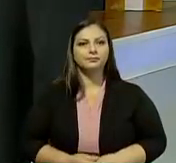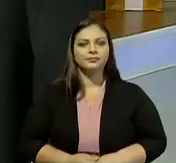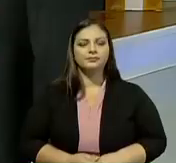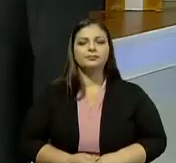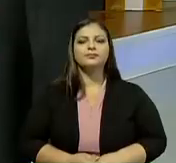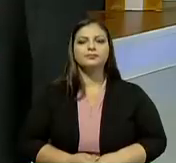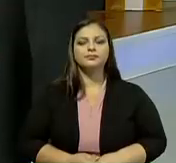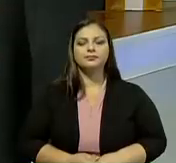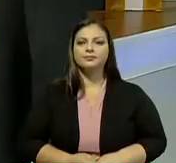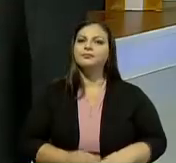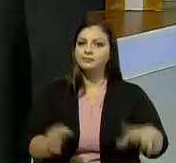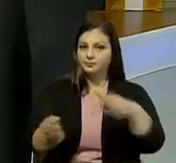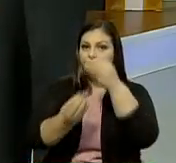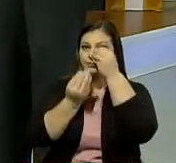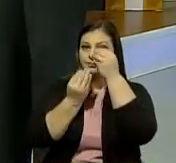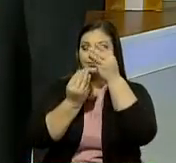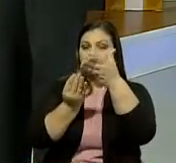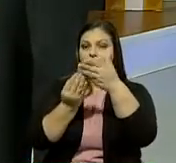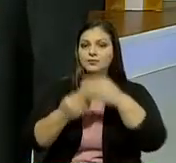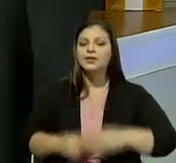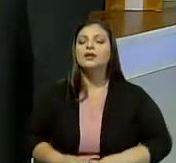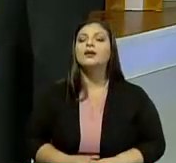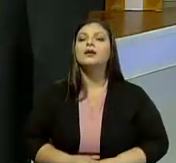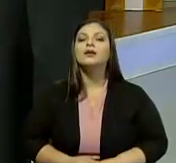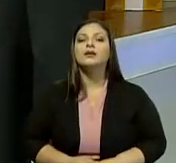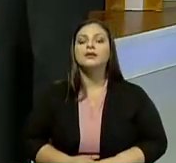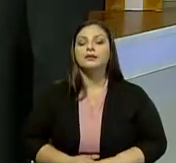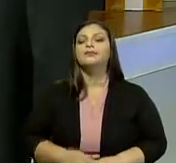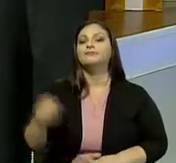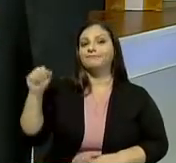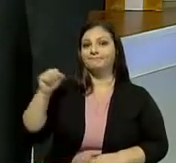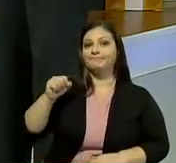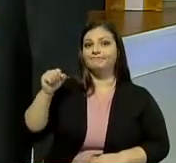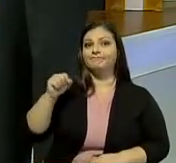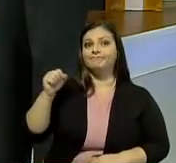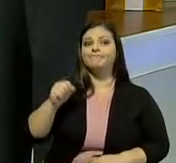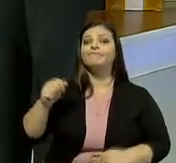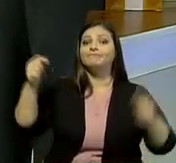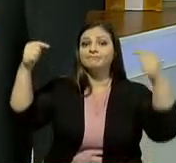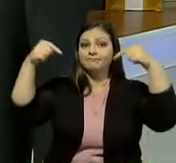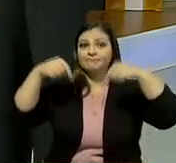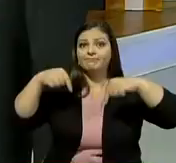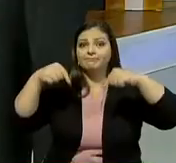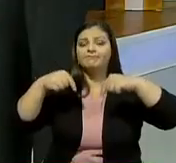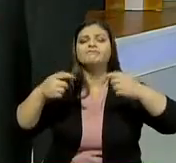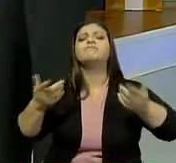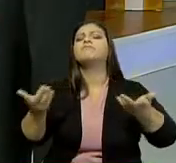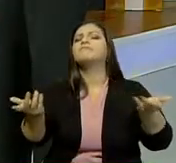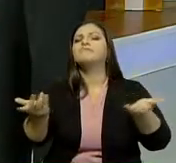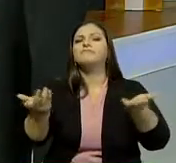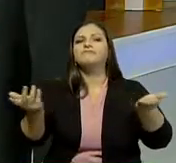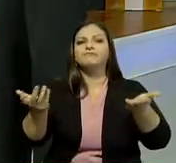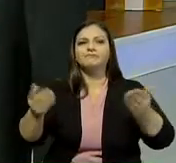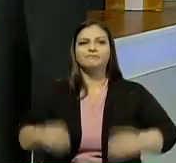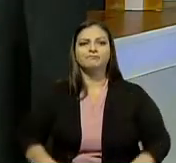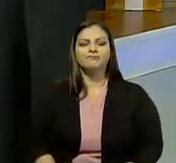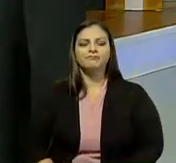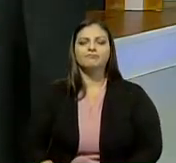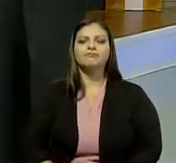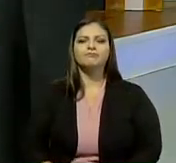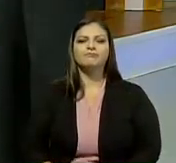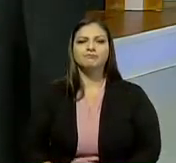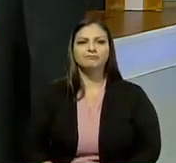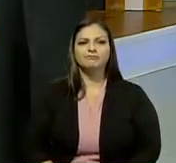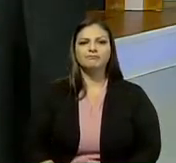bien les informamos efectivamente estamos ubicados en la cooperativa o ciudad era mejor